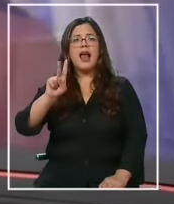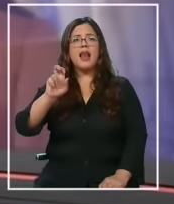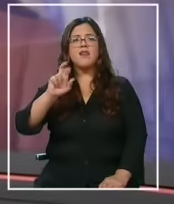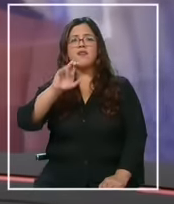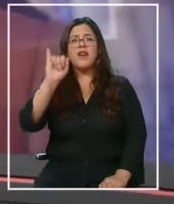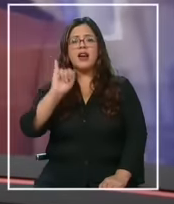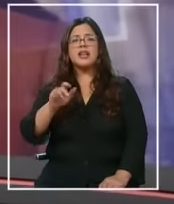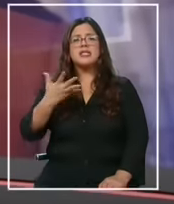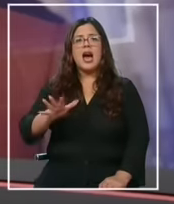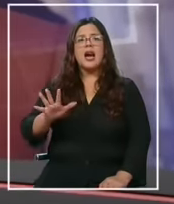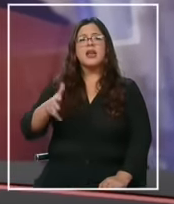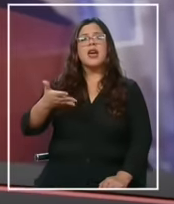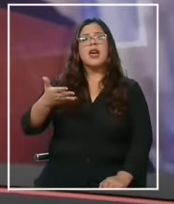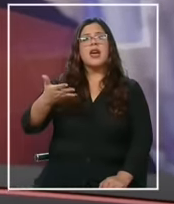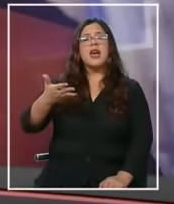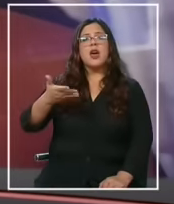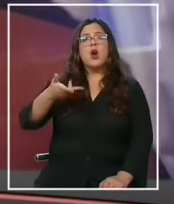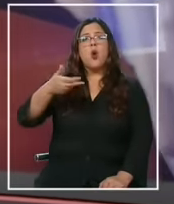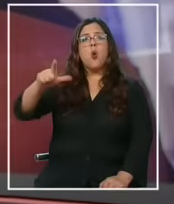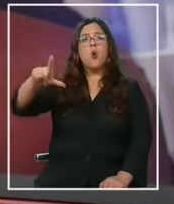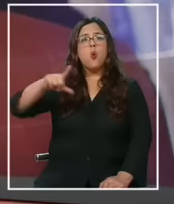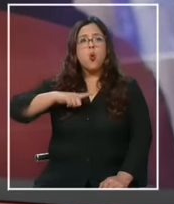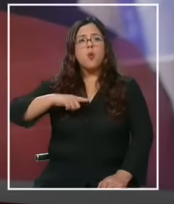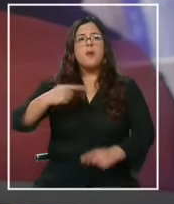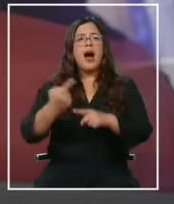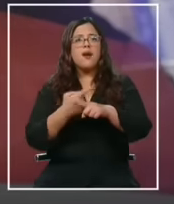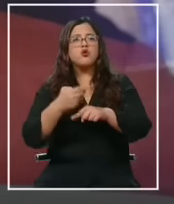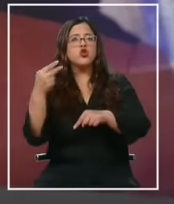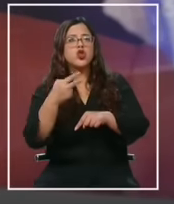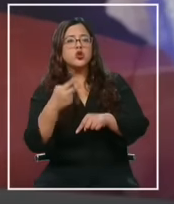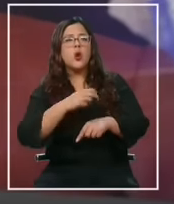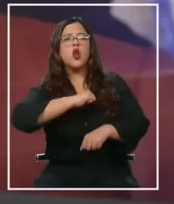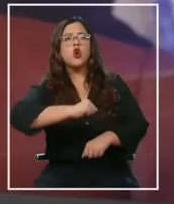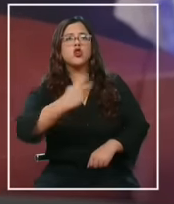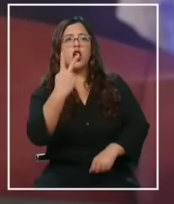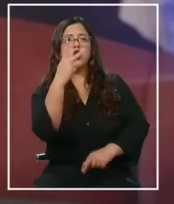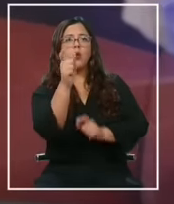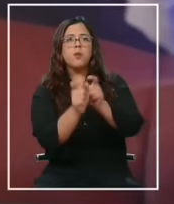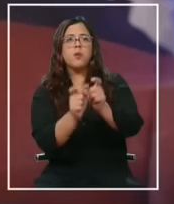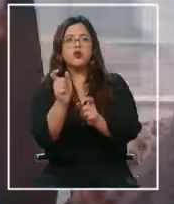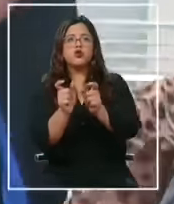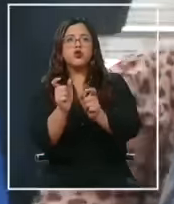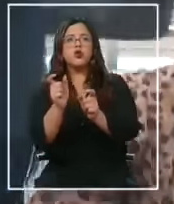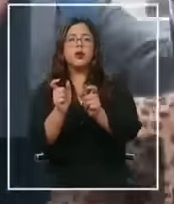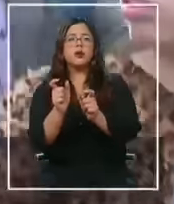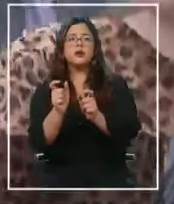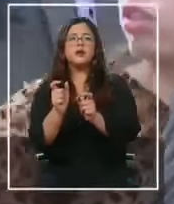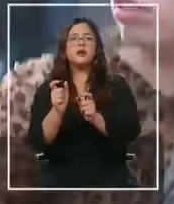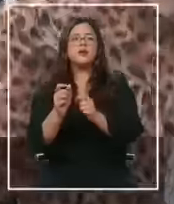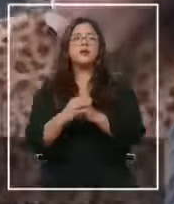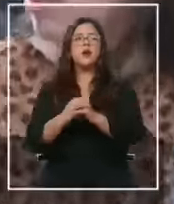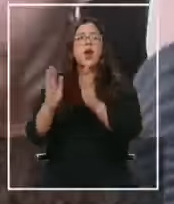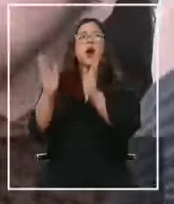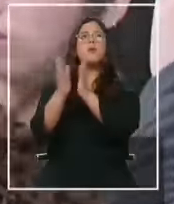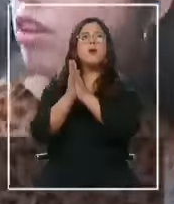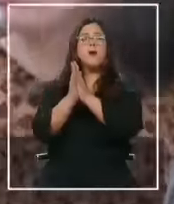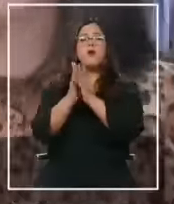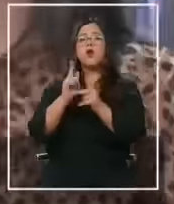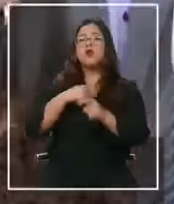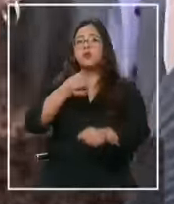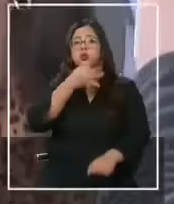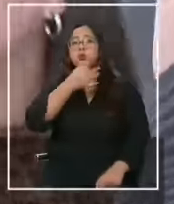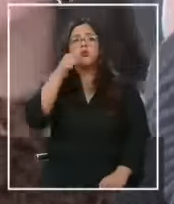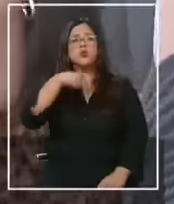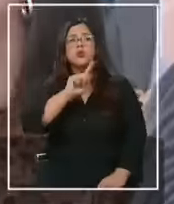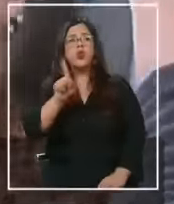declaró culpable de abuso sexual reiterado contra 2 de sus pacientes. Por favor, no vamos a hacer declaraciones